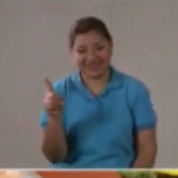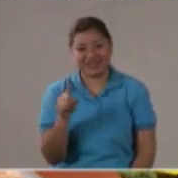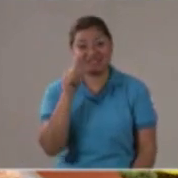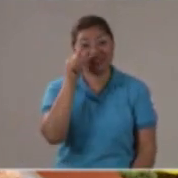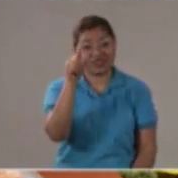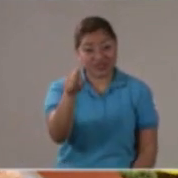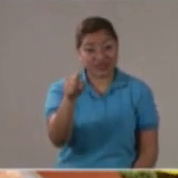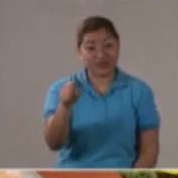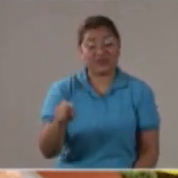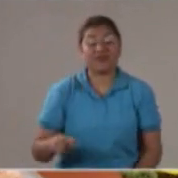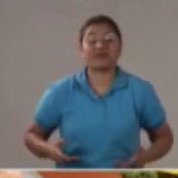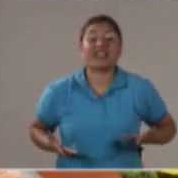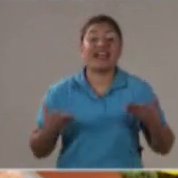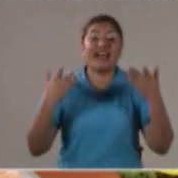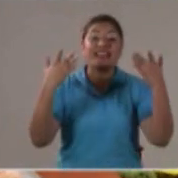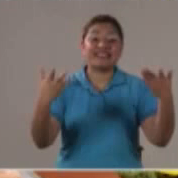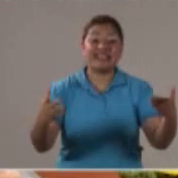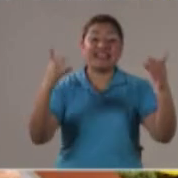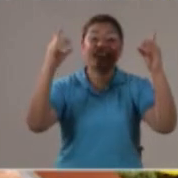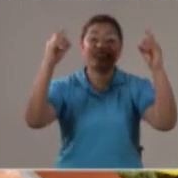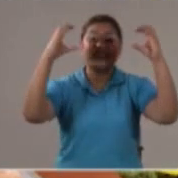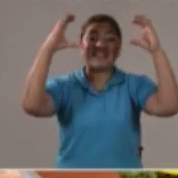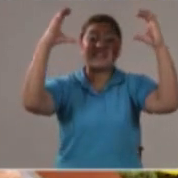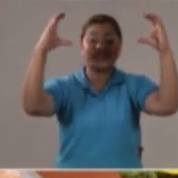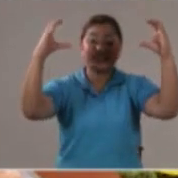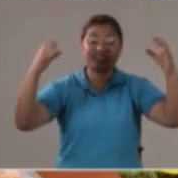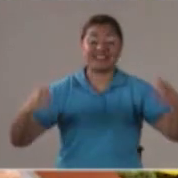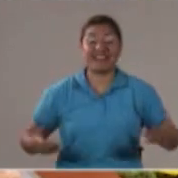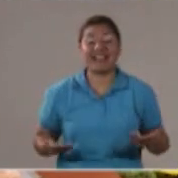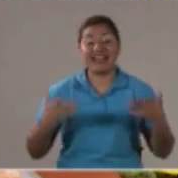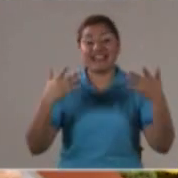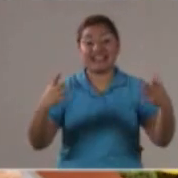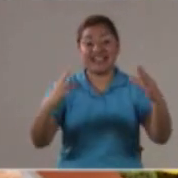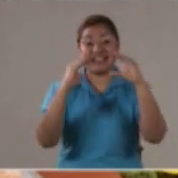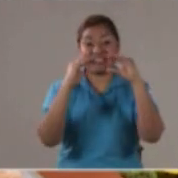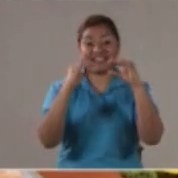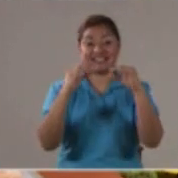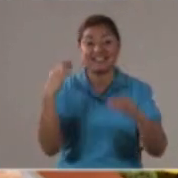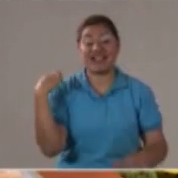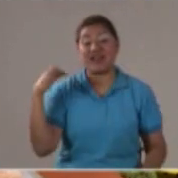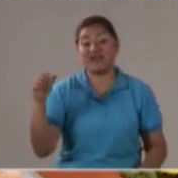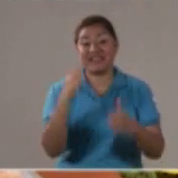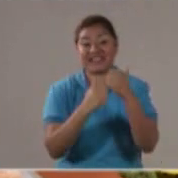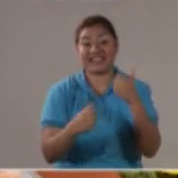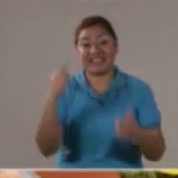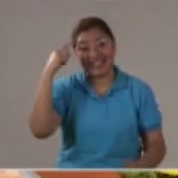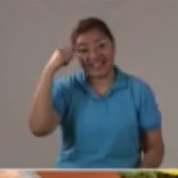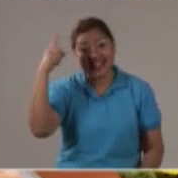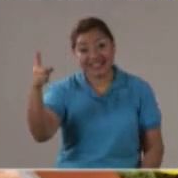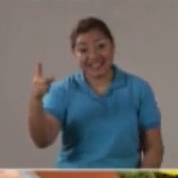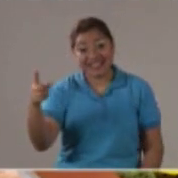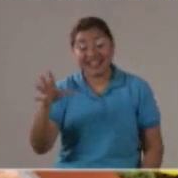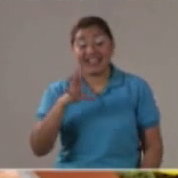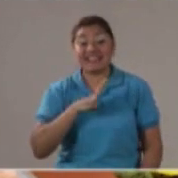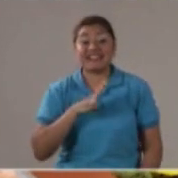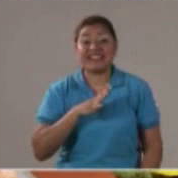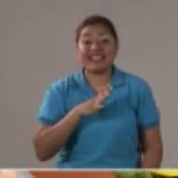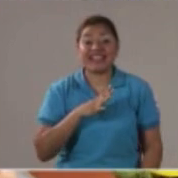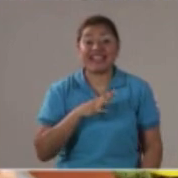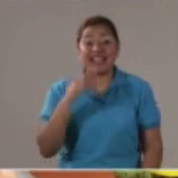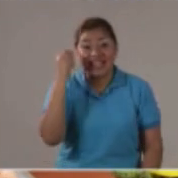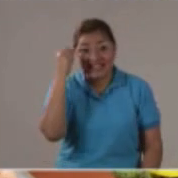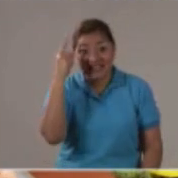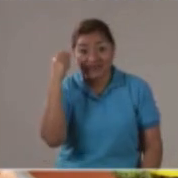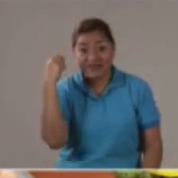Dale la doctrina, dale el discurso, dale la enseñanza para que cada día tenga más entendimiento y su rostro